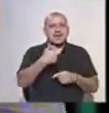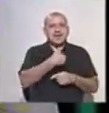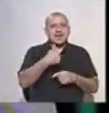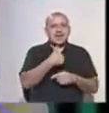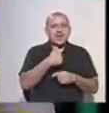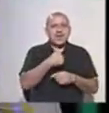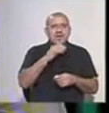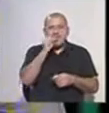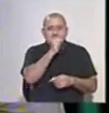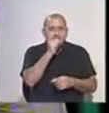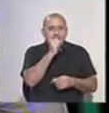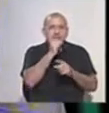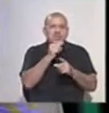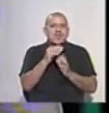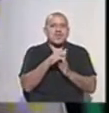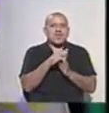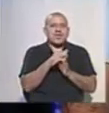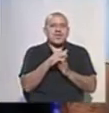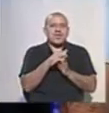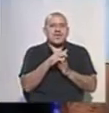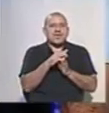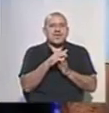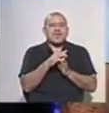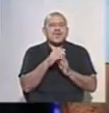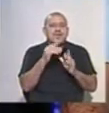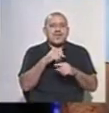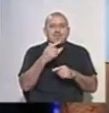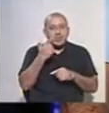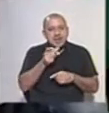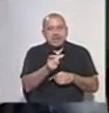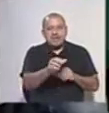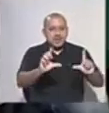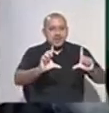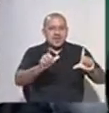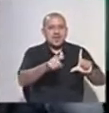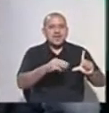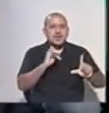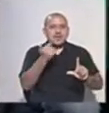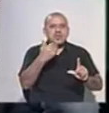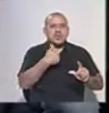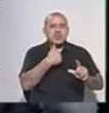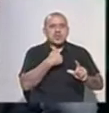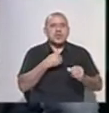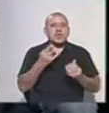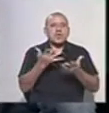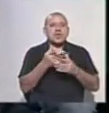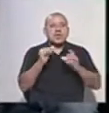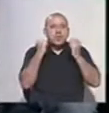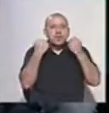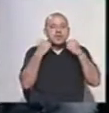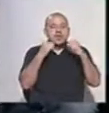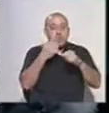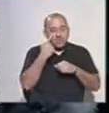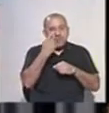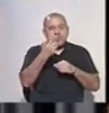monologuista, increíble. Increíble, no podíamos creer. Hermoso. Hoy, justamente ahora, estábamos ensayando y viendo ese video.